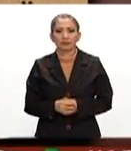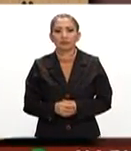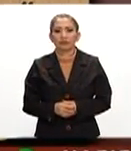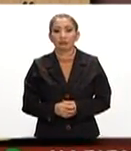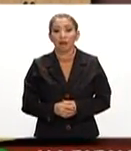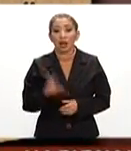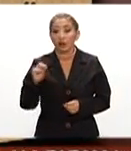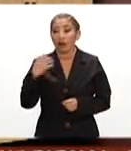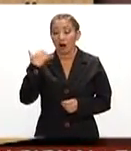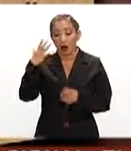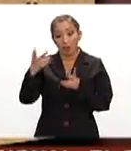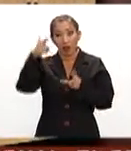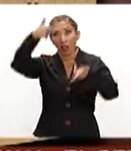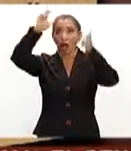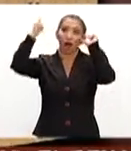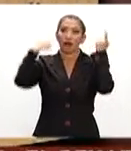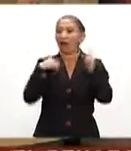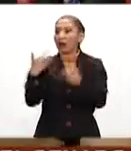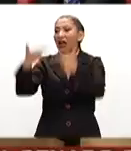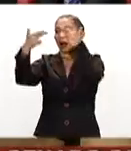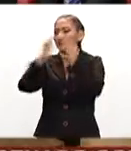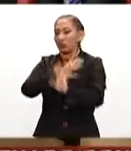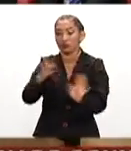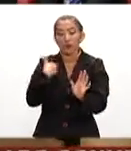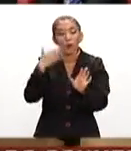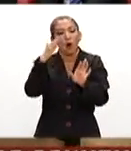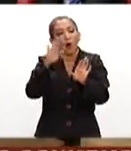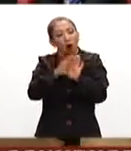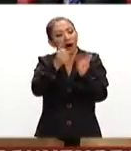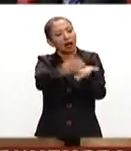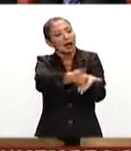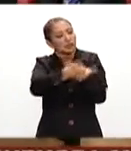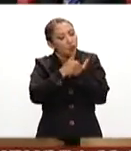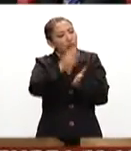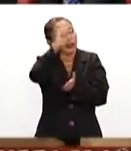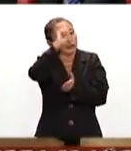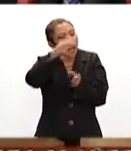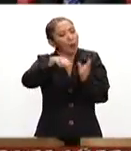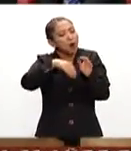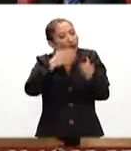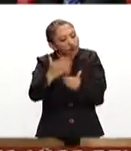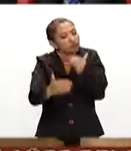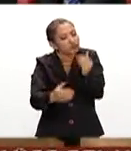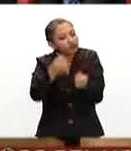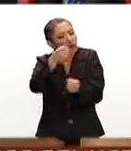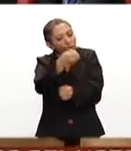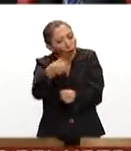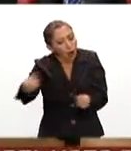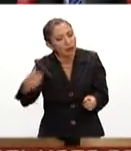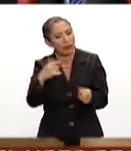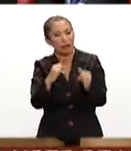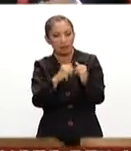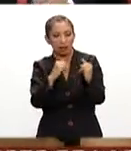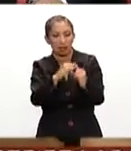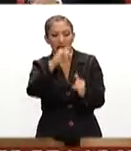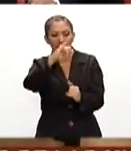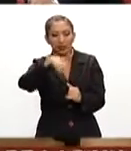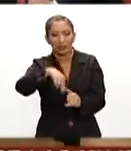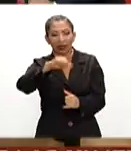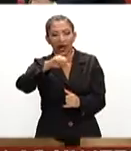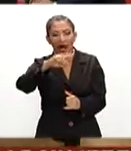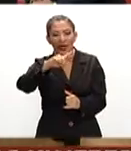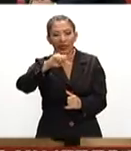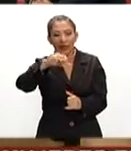Sobre todo no emprender ahí a lo loco, ahí como cae, ¿no? Sino tener un seguimiento, una metodología, es la importancia del Instituto